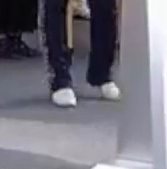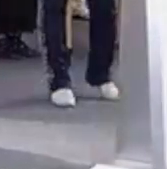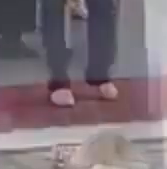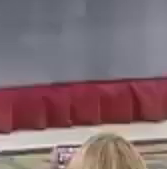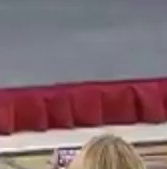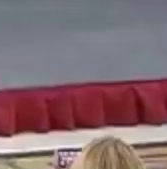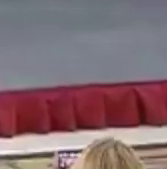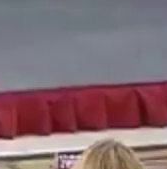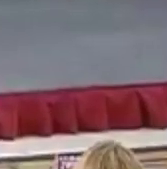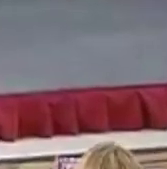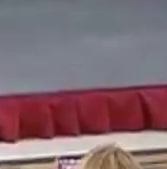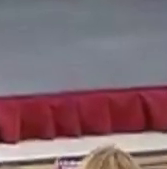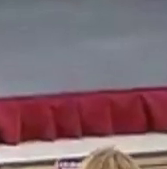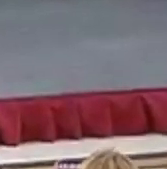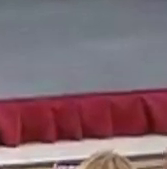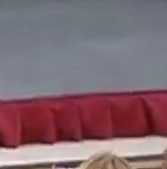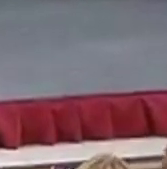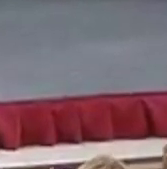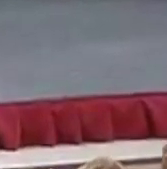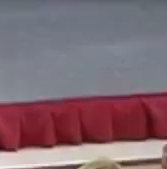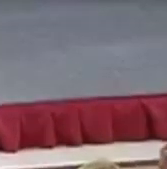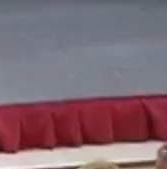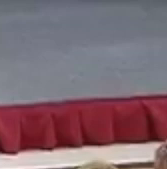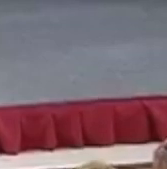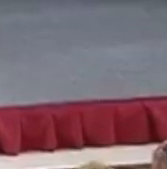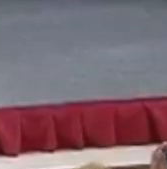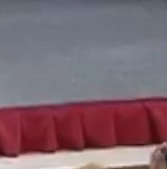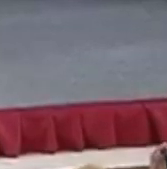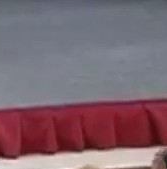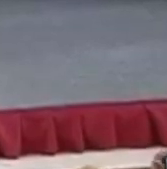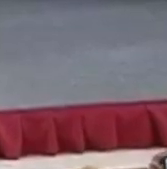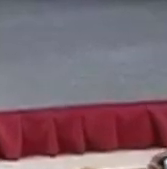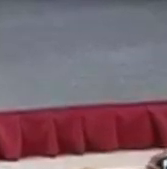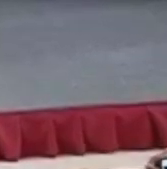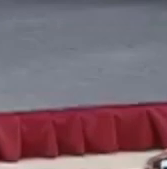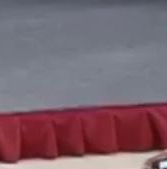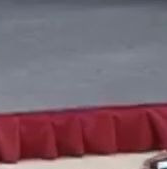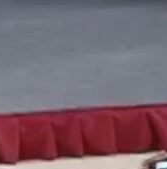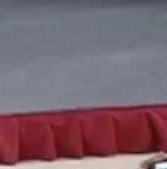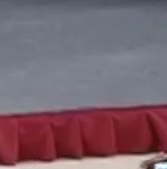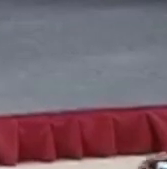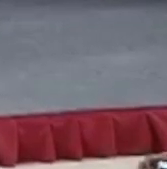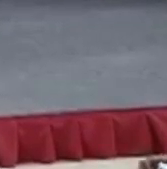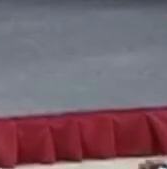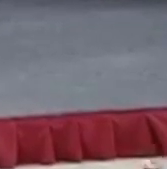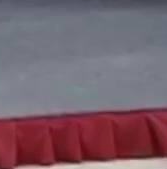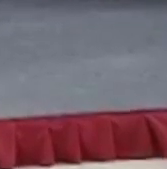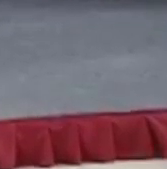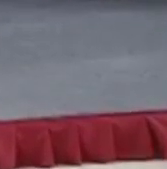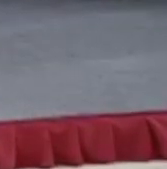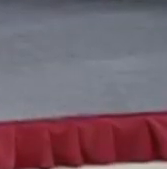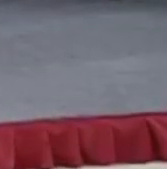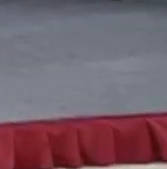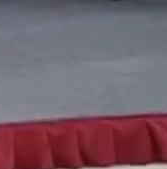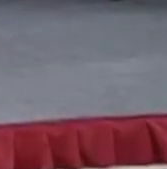Viva su vida, mi cariñito que tengo aquí.